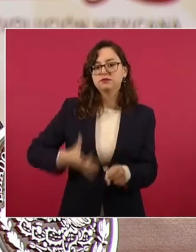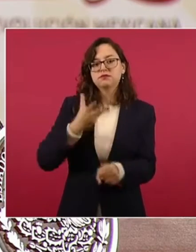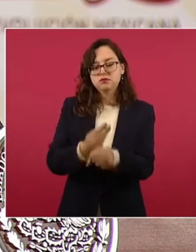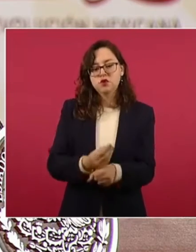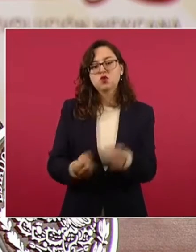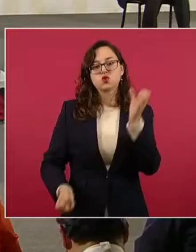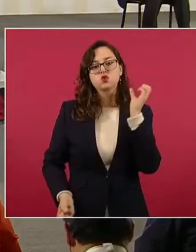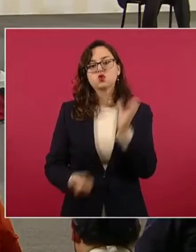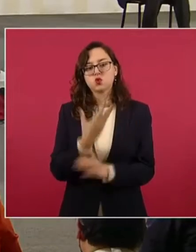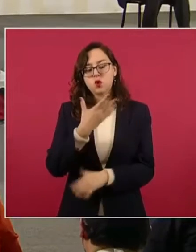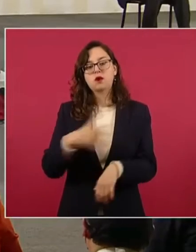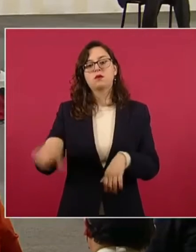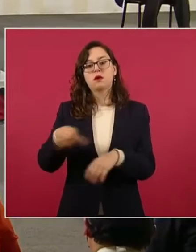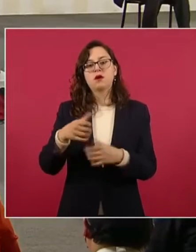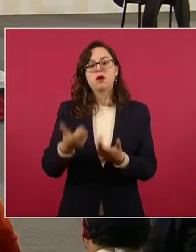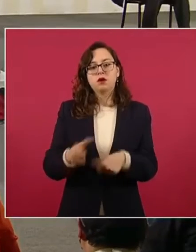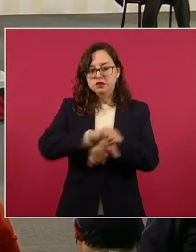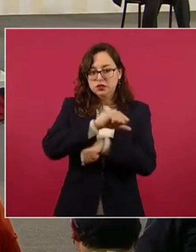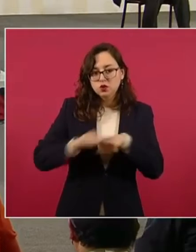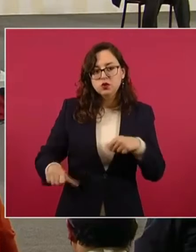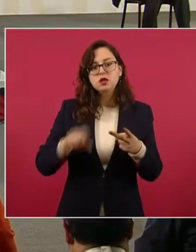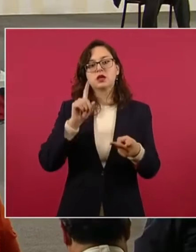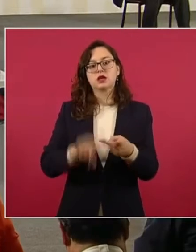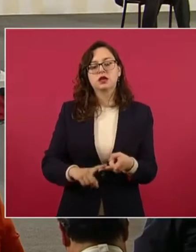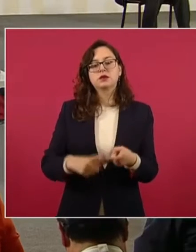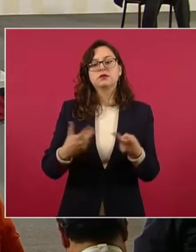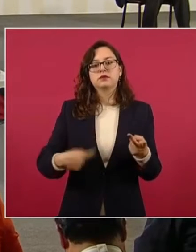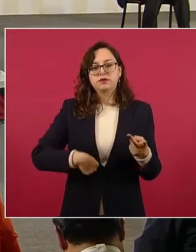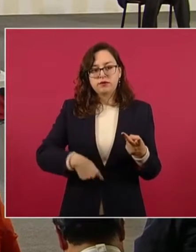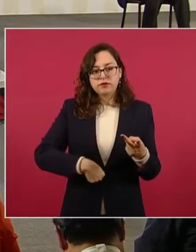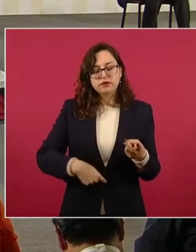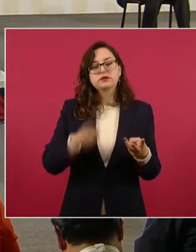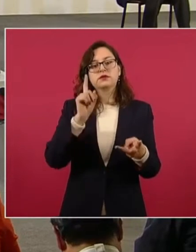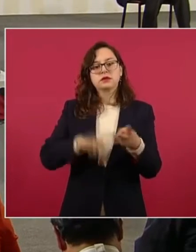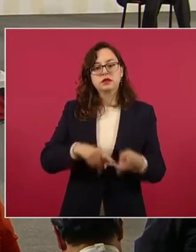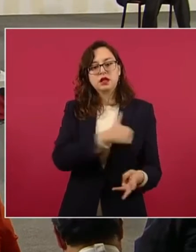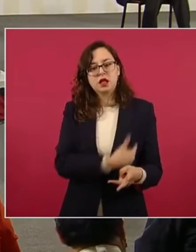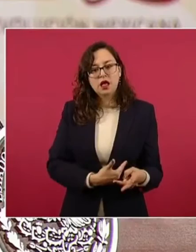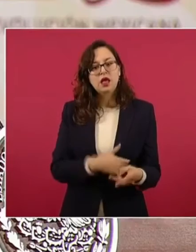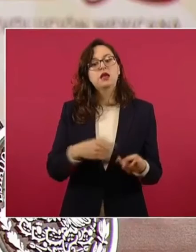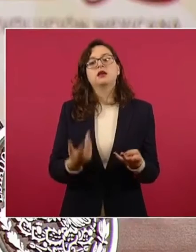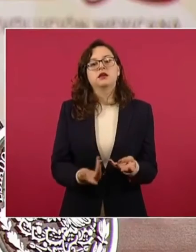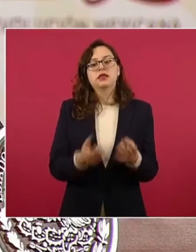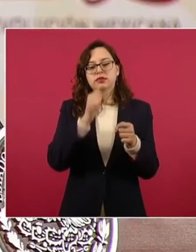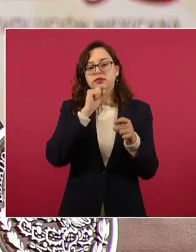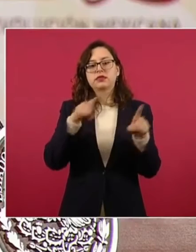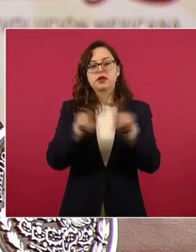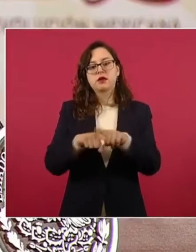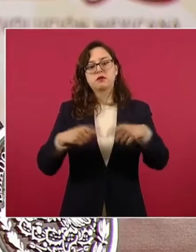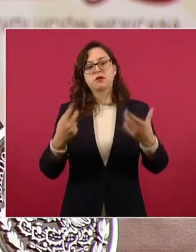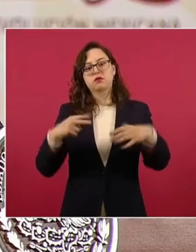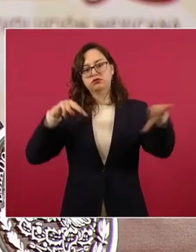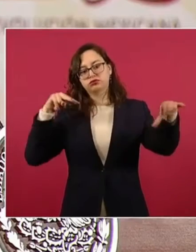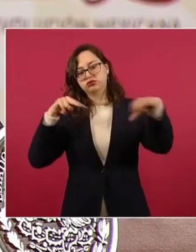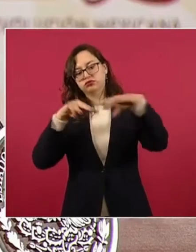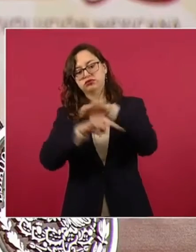maxilofacial, gastroenterología, endoscopía y neurología, y con equipos que también no se contaban, como un tomógrafo de